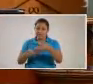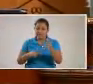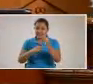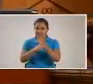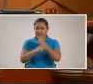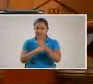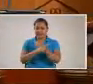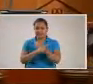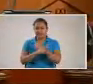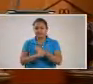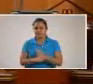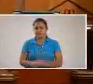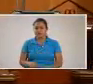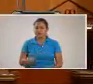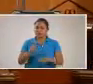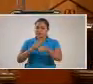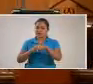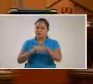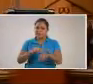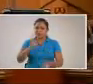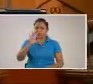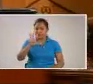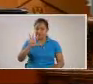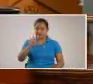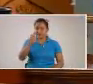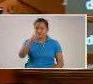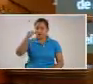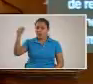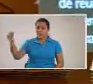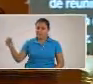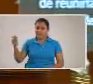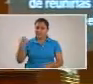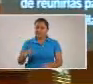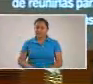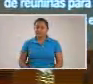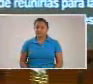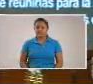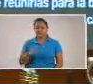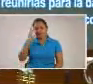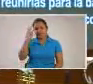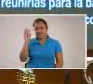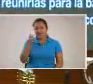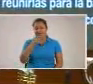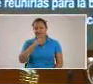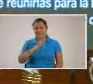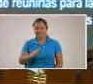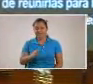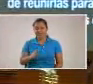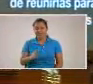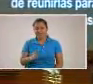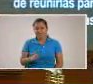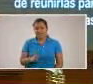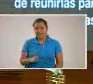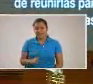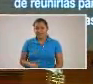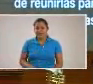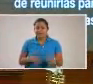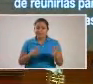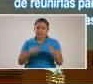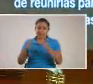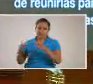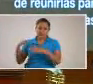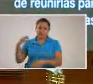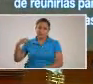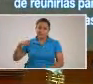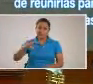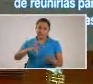de 5 meses, que es la preparación para lo que se conoce como la tribulación o